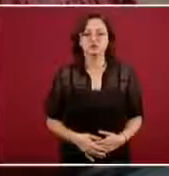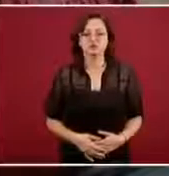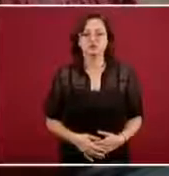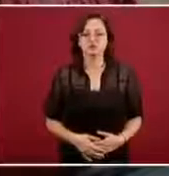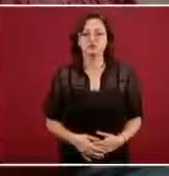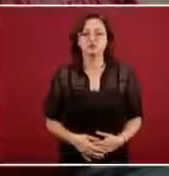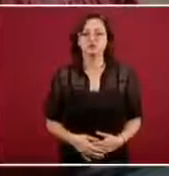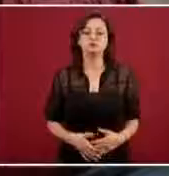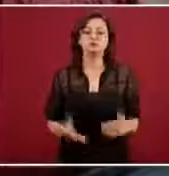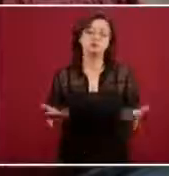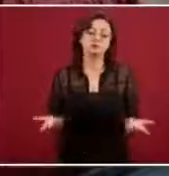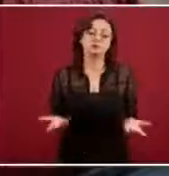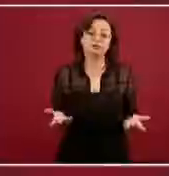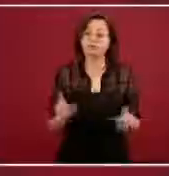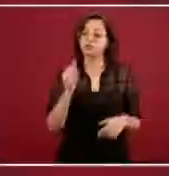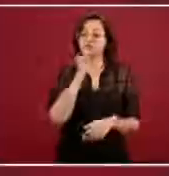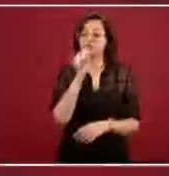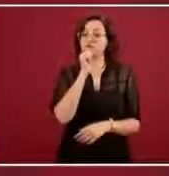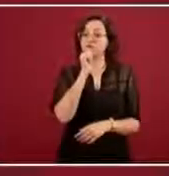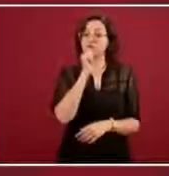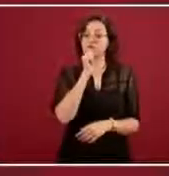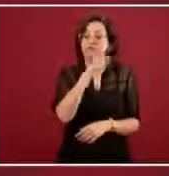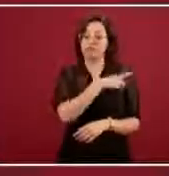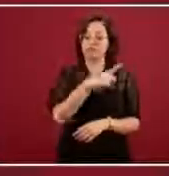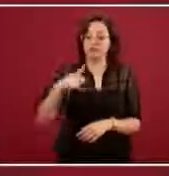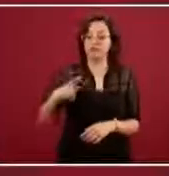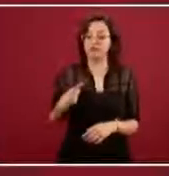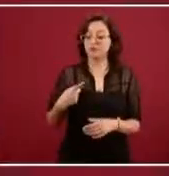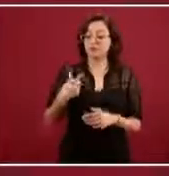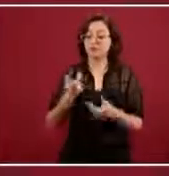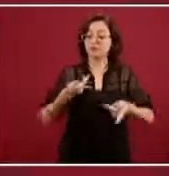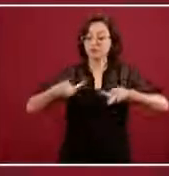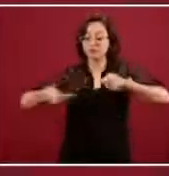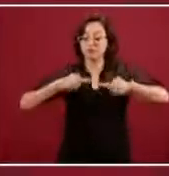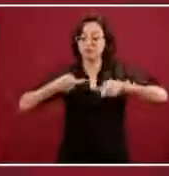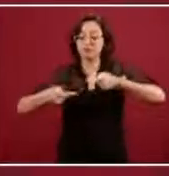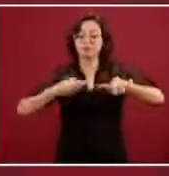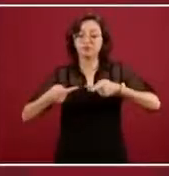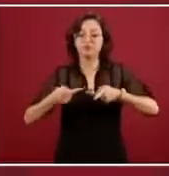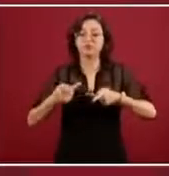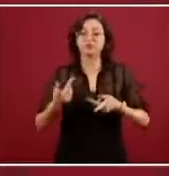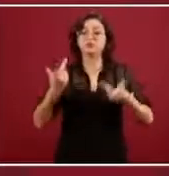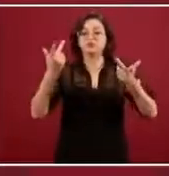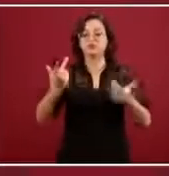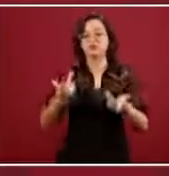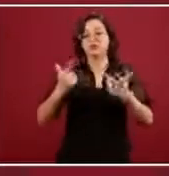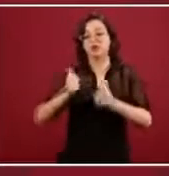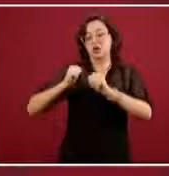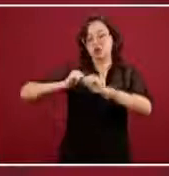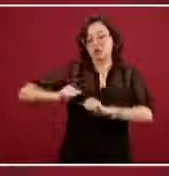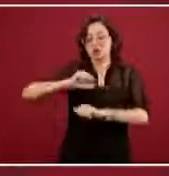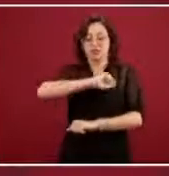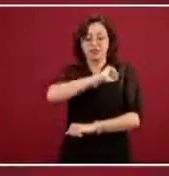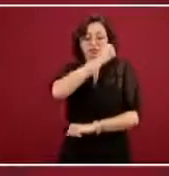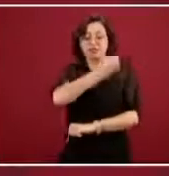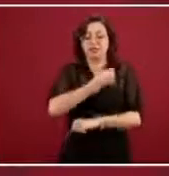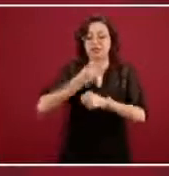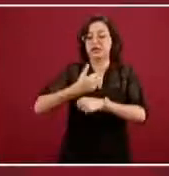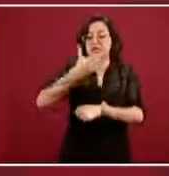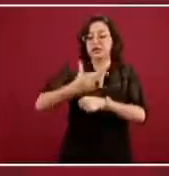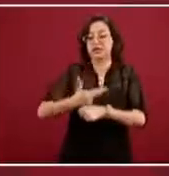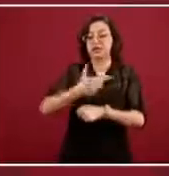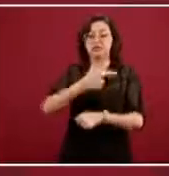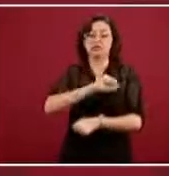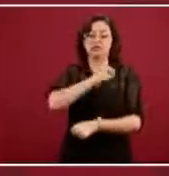Todavía tenemos que definirlo y por eso dije en la mañana, la propuesta que hará las autoridades sanitarias, es decir, la Secretaría de Salud,